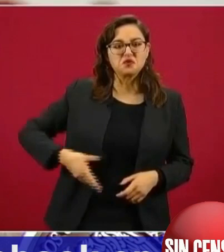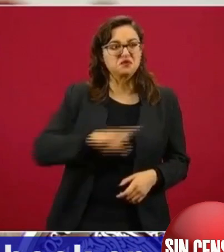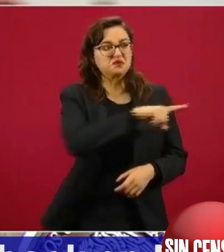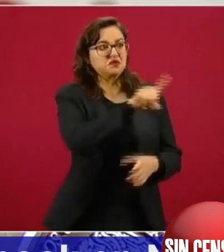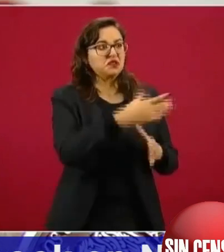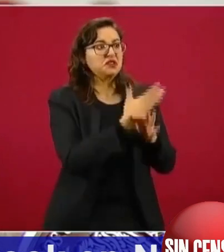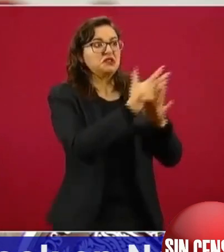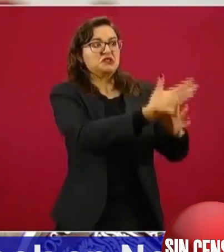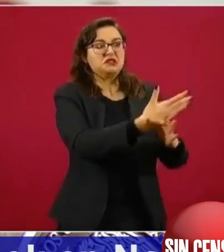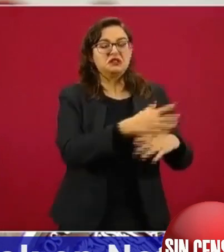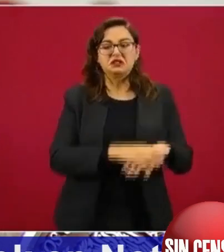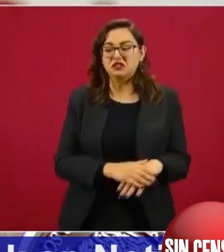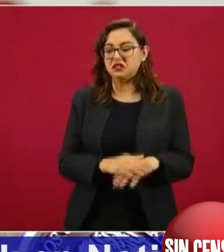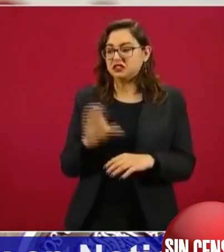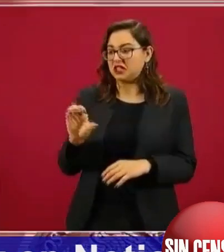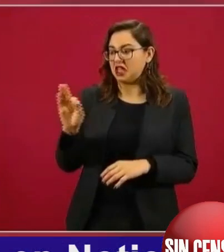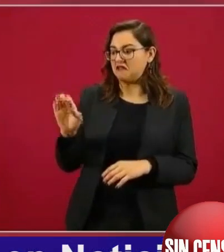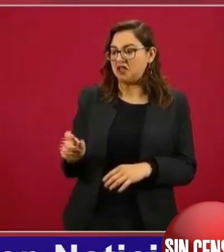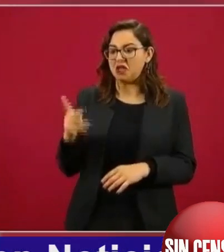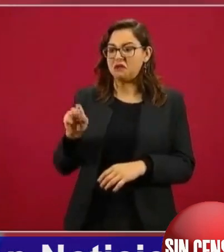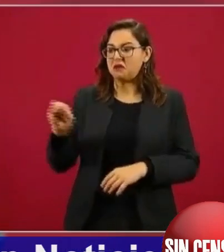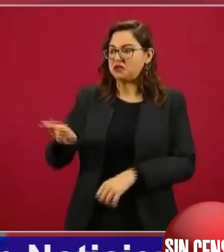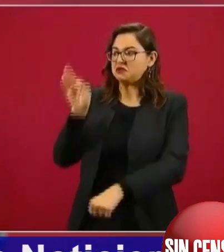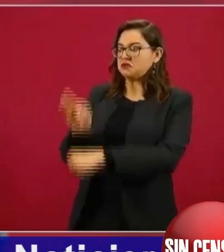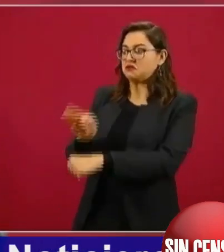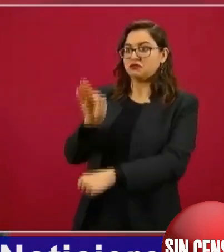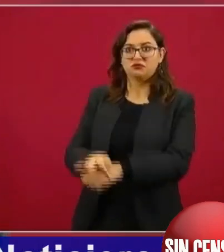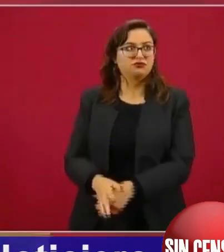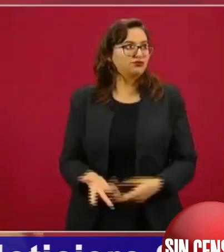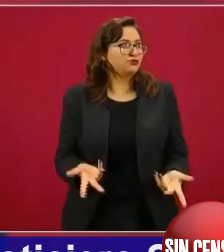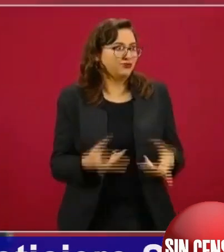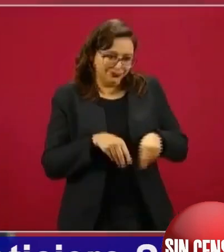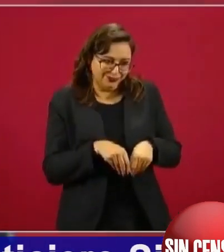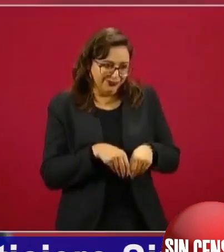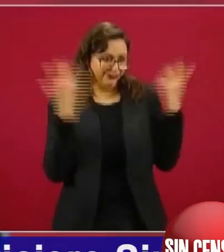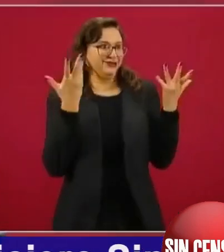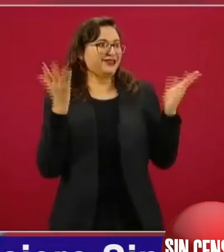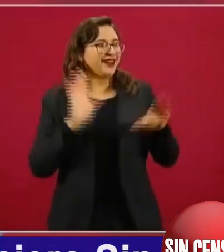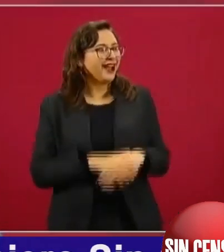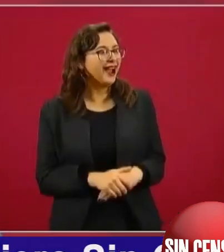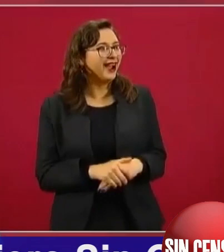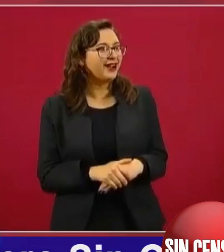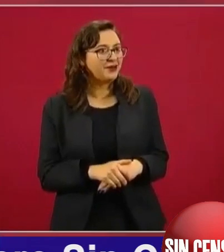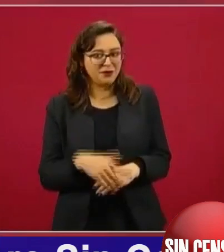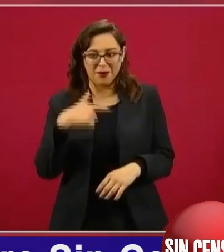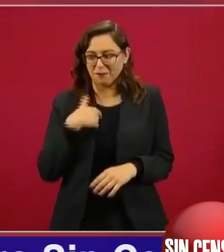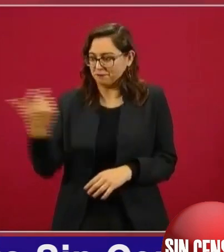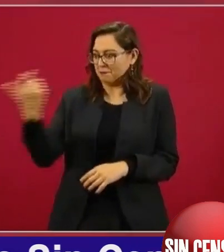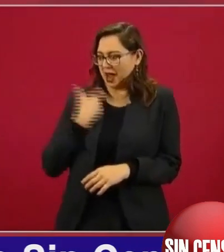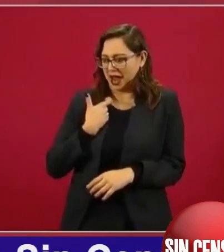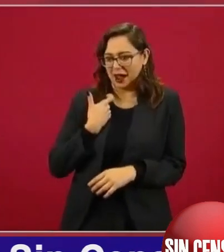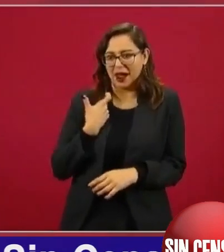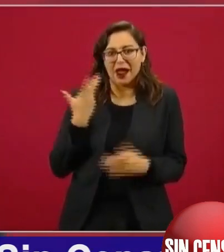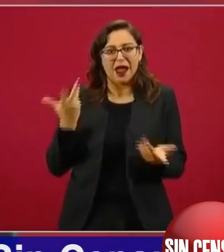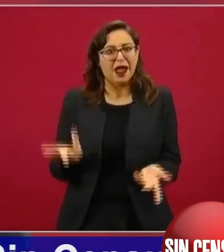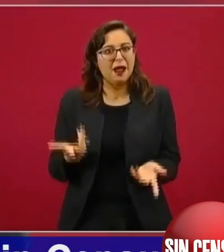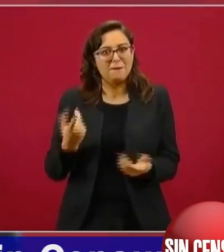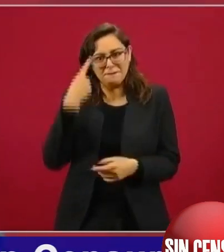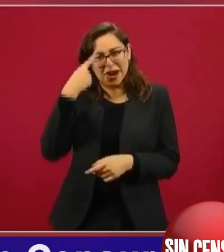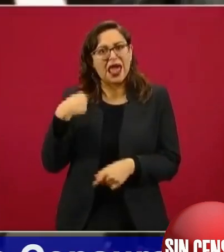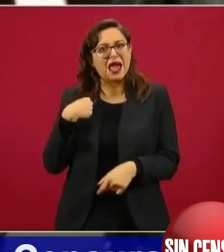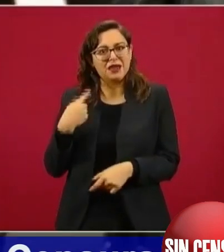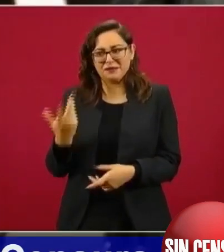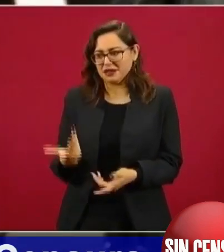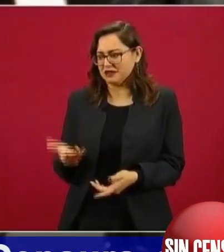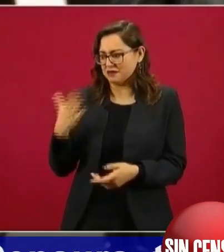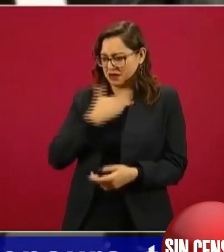Pemex. Pues si para eso me pagan, no me pagan para proteger a Repsol